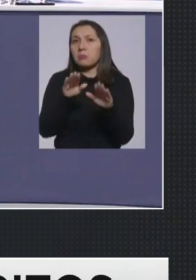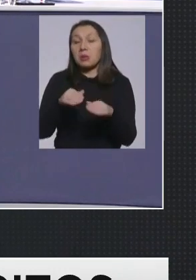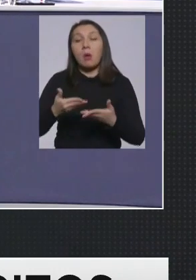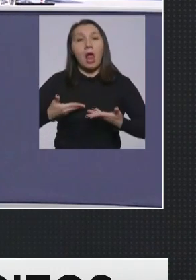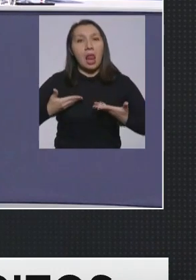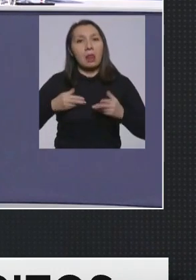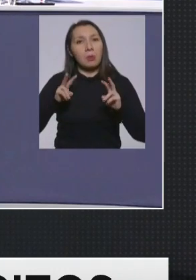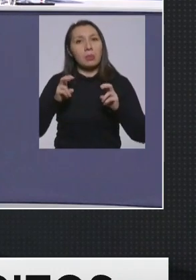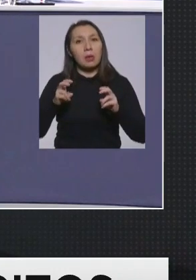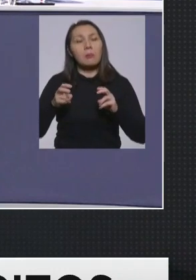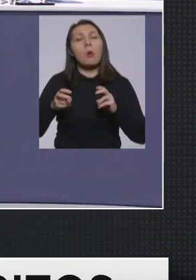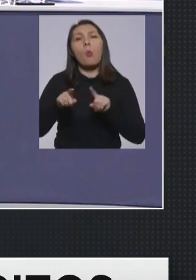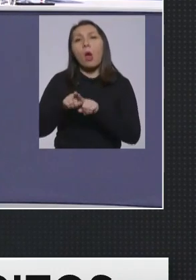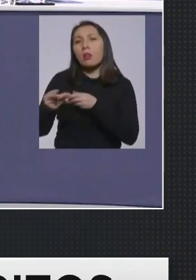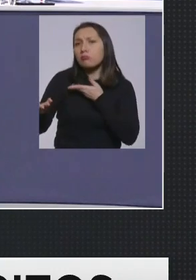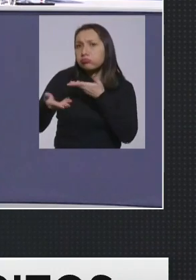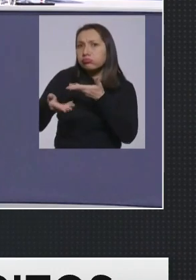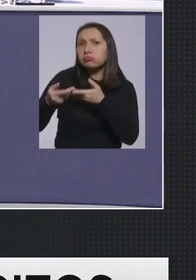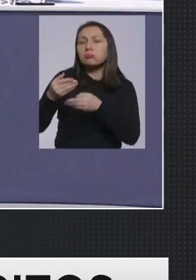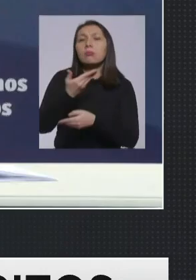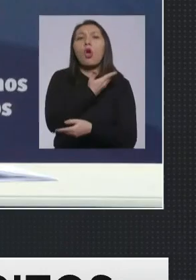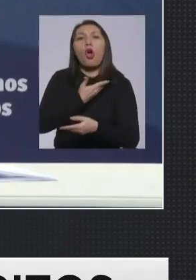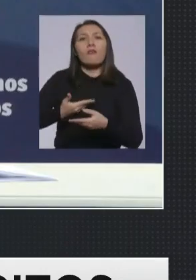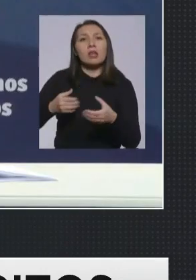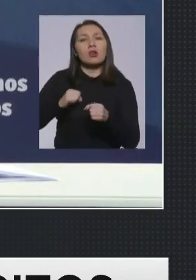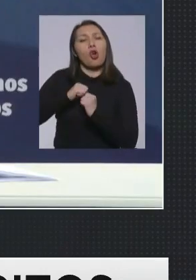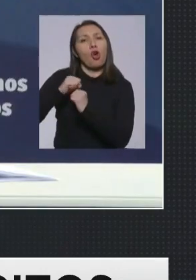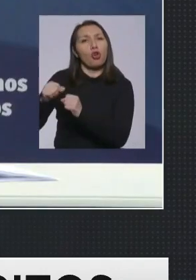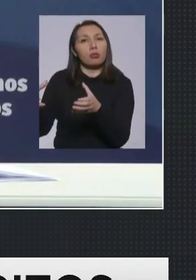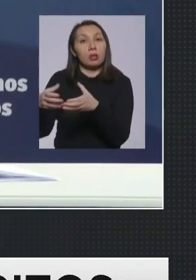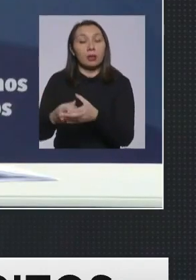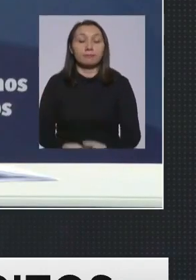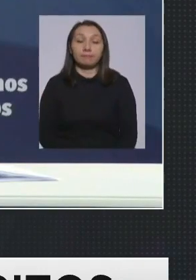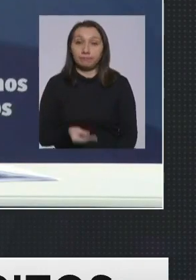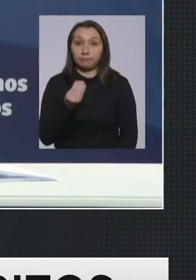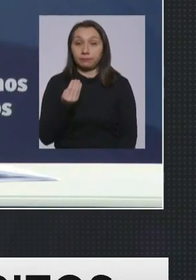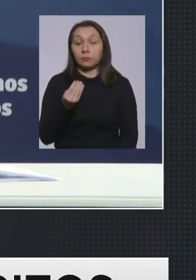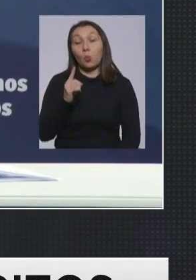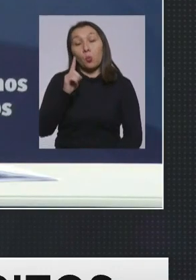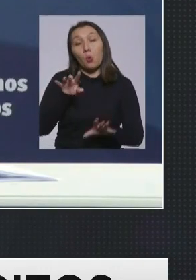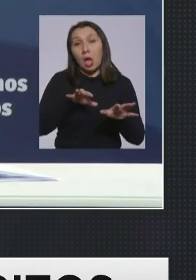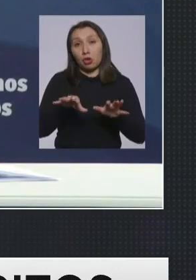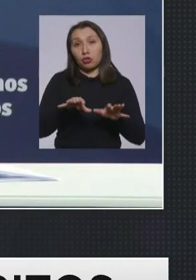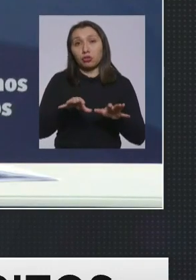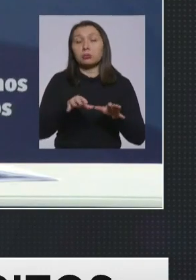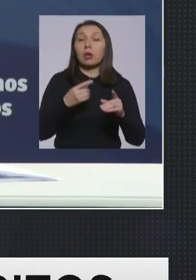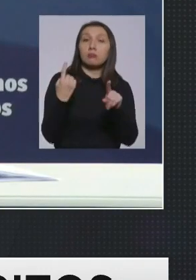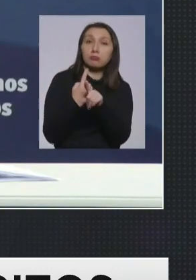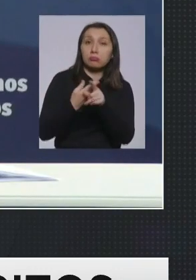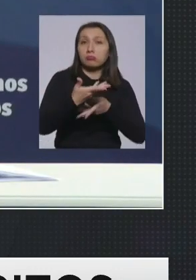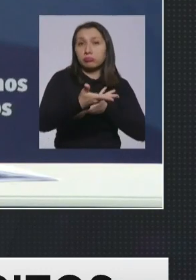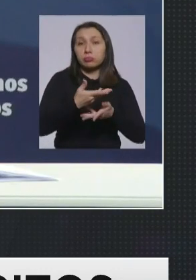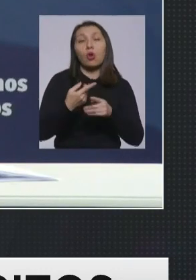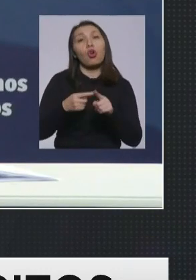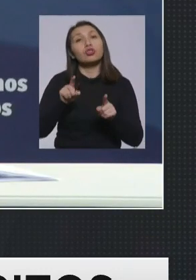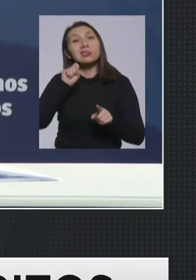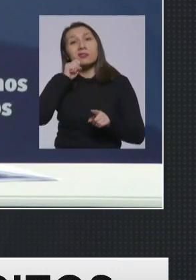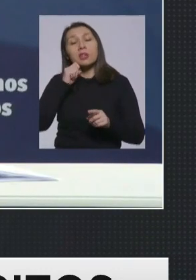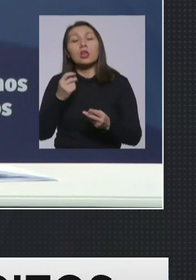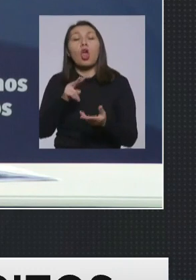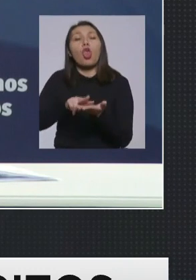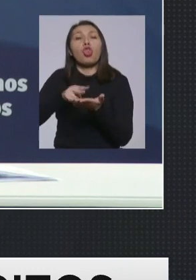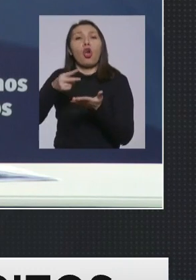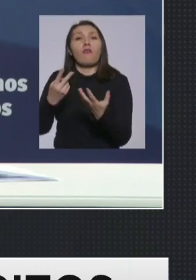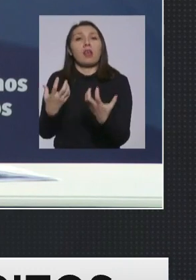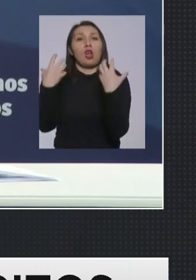ánimo de entablar un diálogo con la oposición bueno iván una cosa es el diálogo y otra cosa es cogobernar el